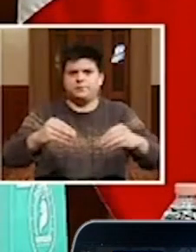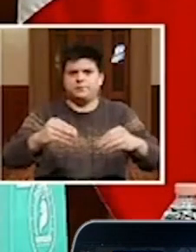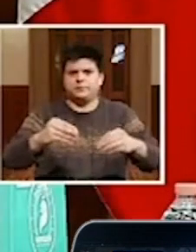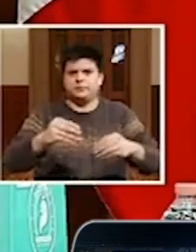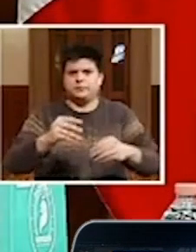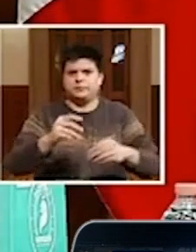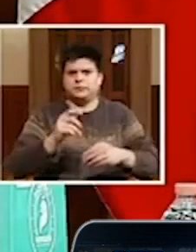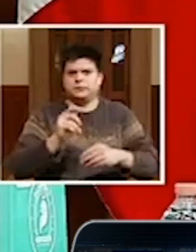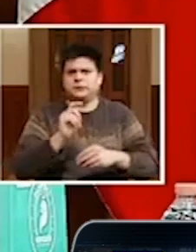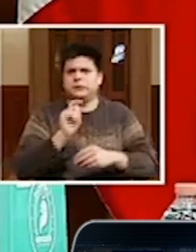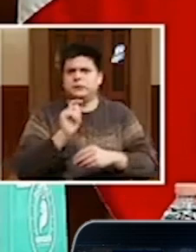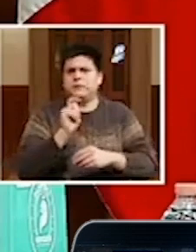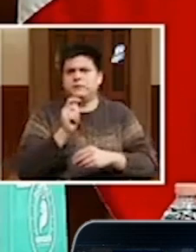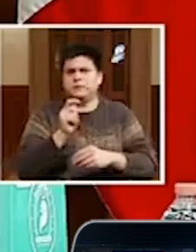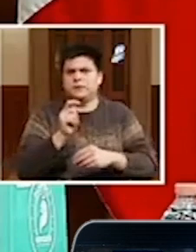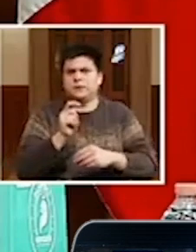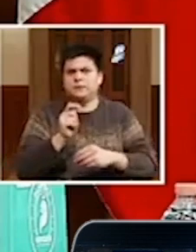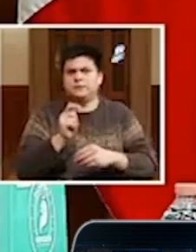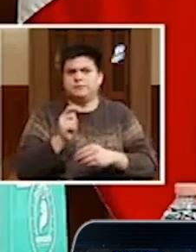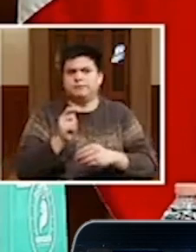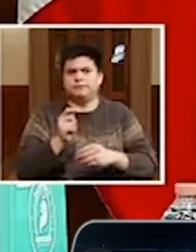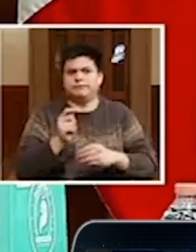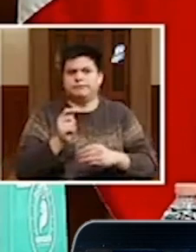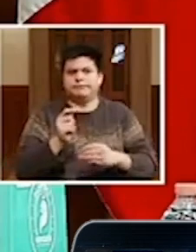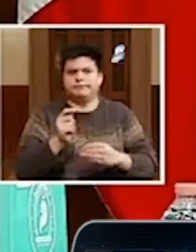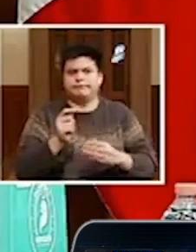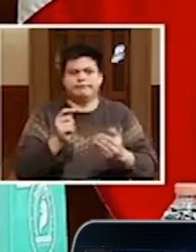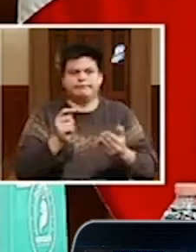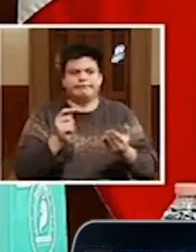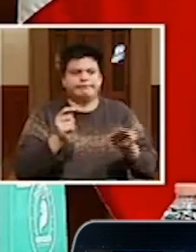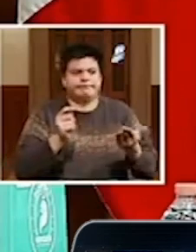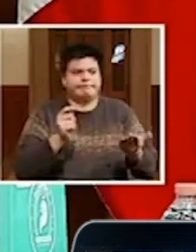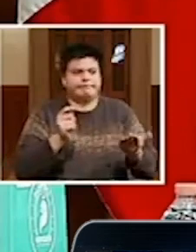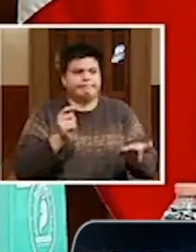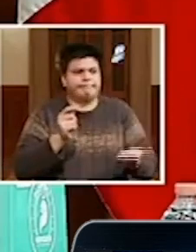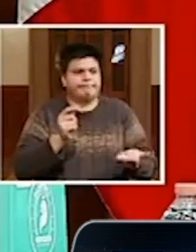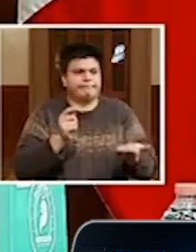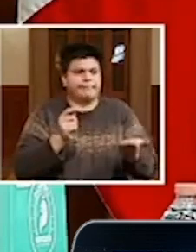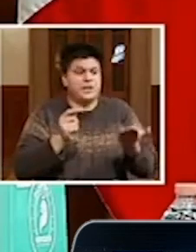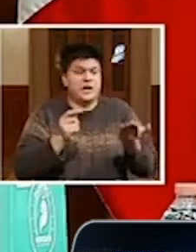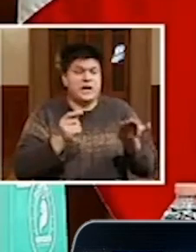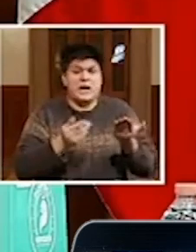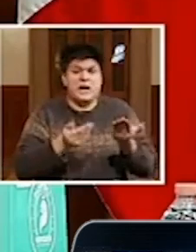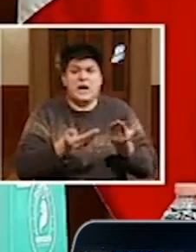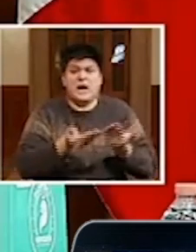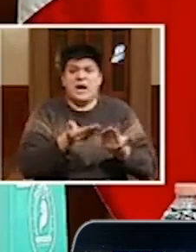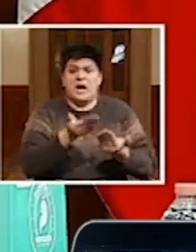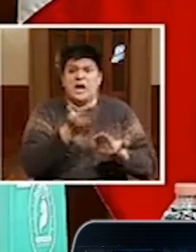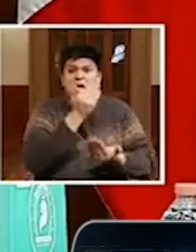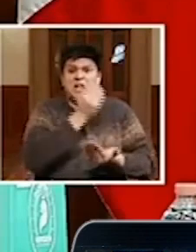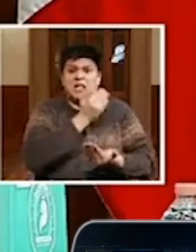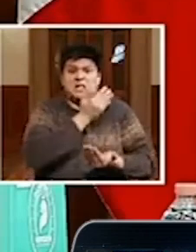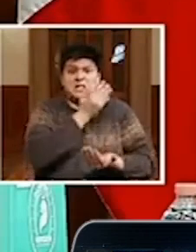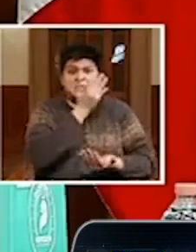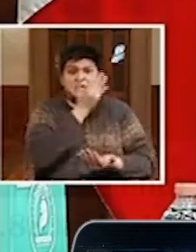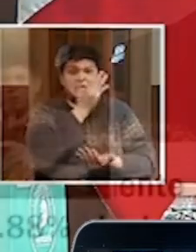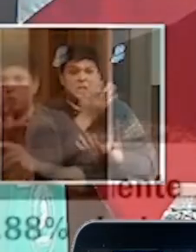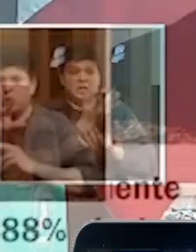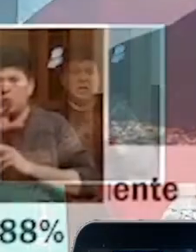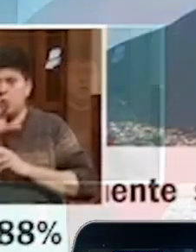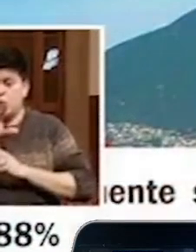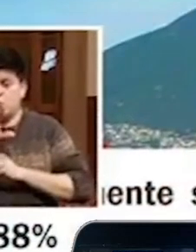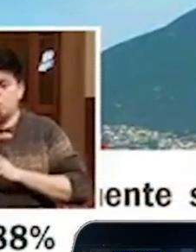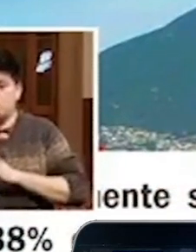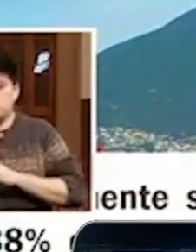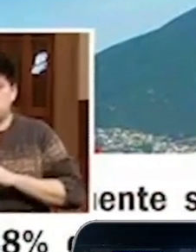país, ya que el domingo se informó de un hombre procedente de Ámsterdam que dio positivo a la cepa B-117 en la ciudad de